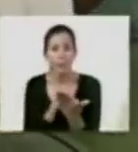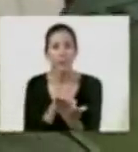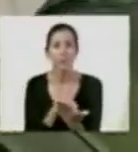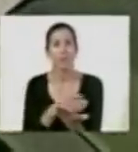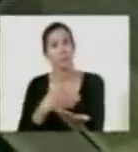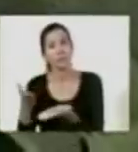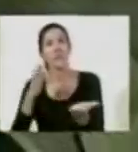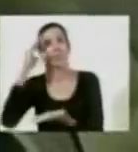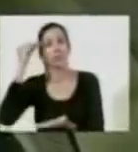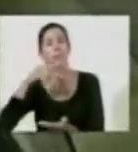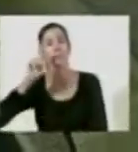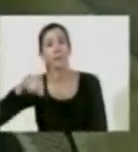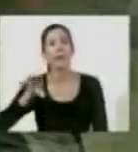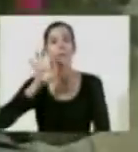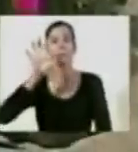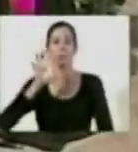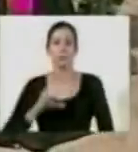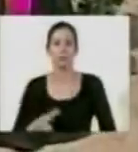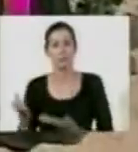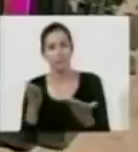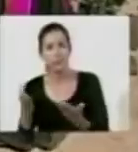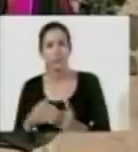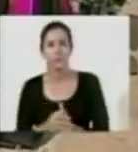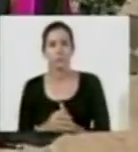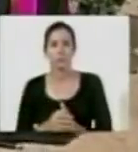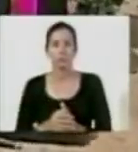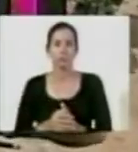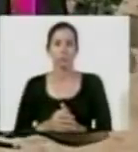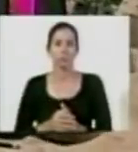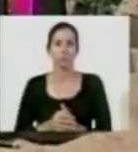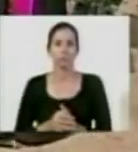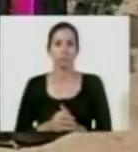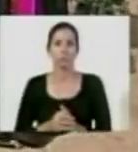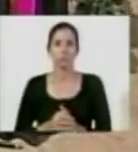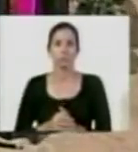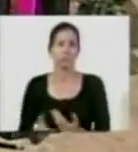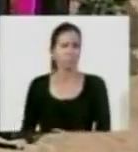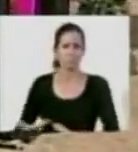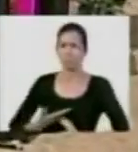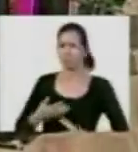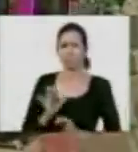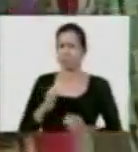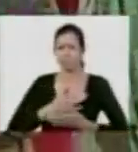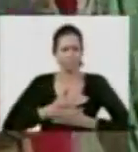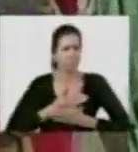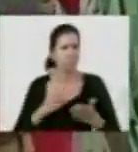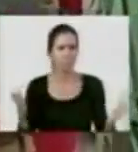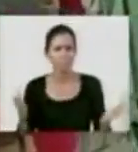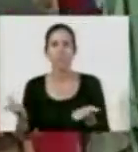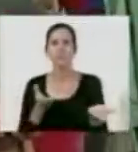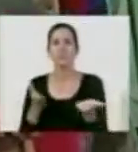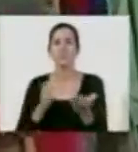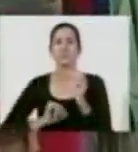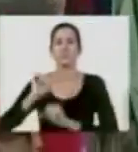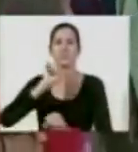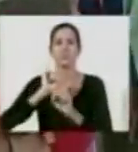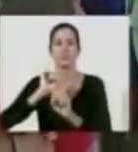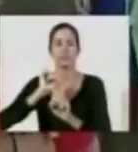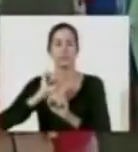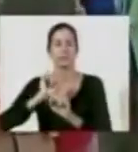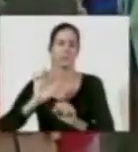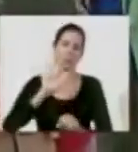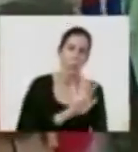esperar recompensa alguna que el honor de entregar como ofrenda nuestras vidas al servicio de la defensa integral